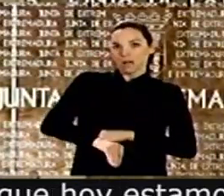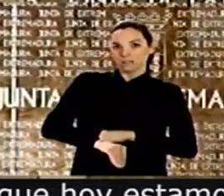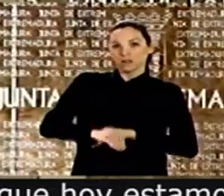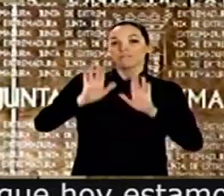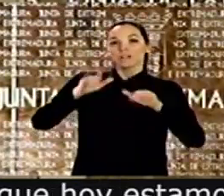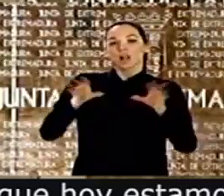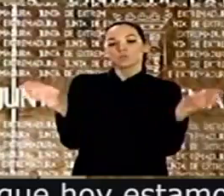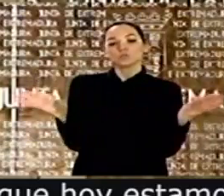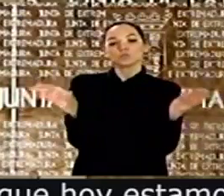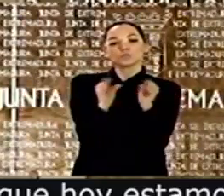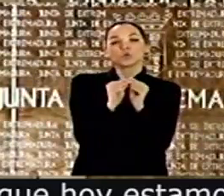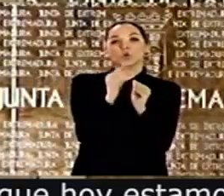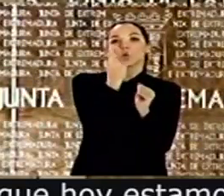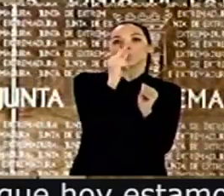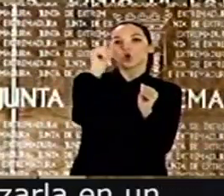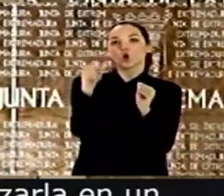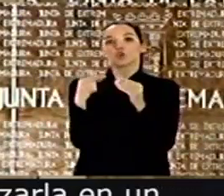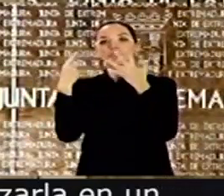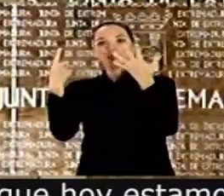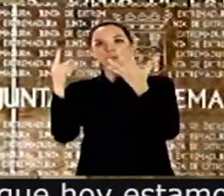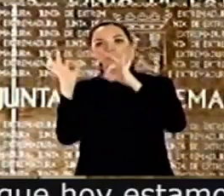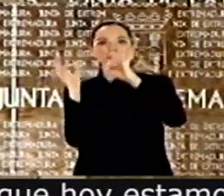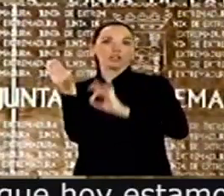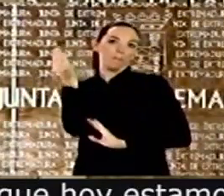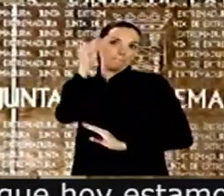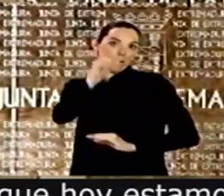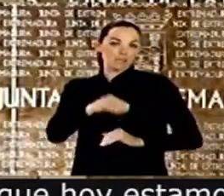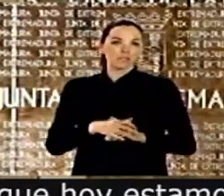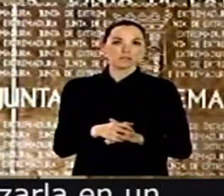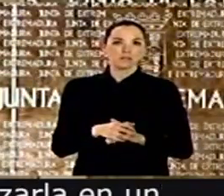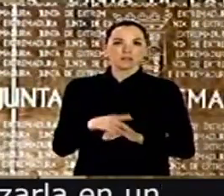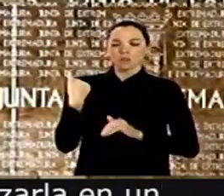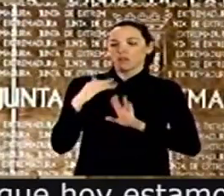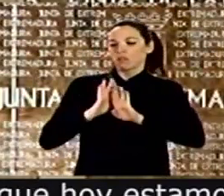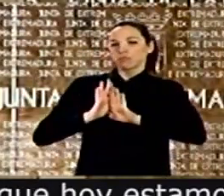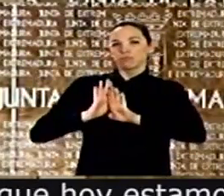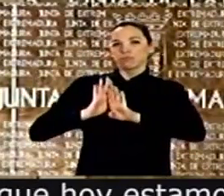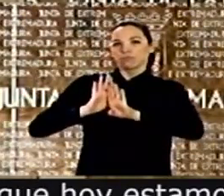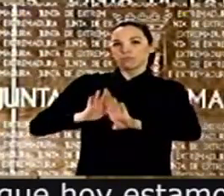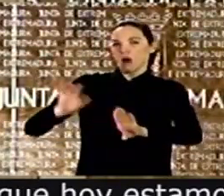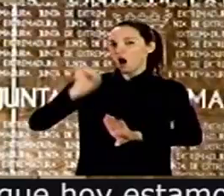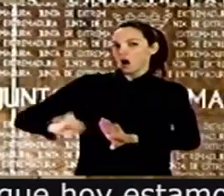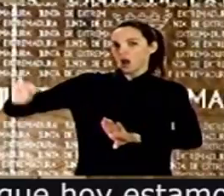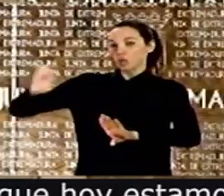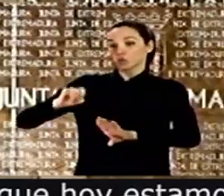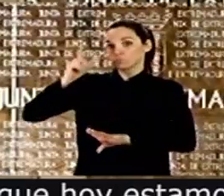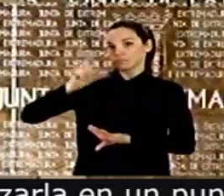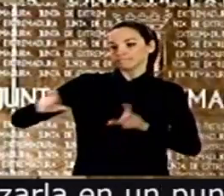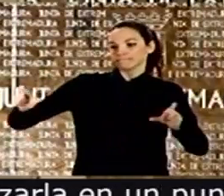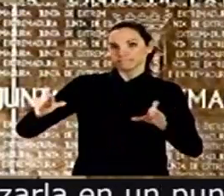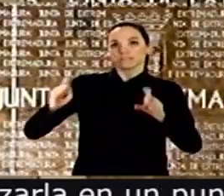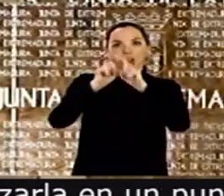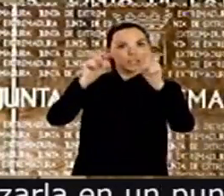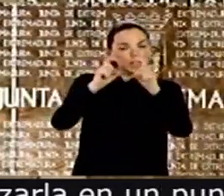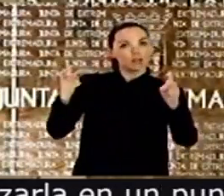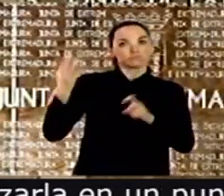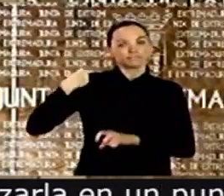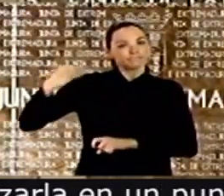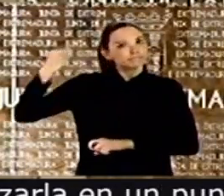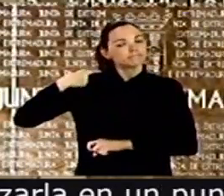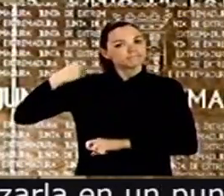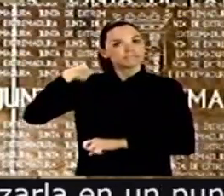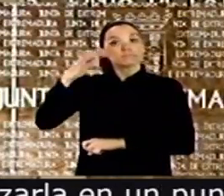1,6% del precio actual. Esto no ocurría hace años y era una demanda muy importante de aquellas entidades que son las que se